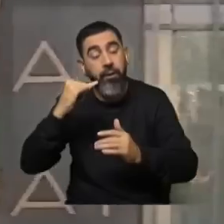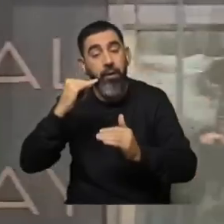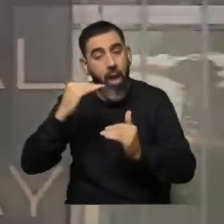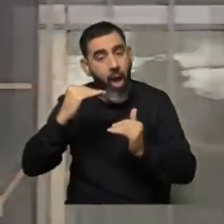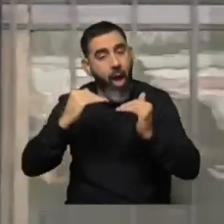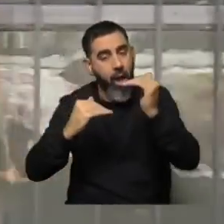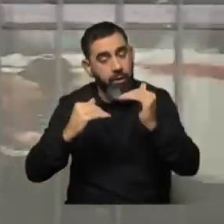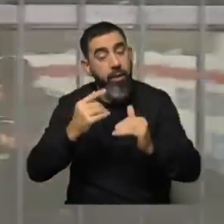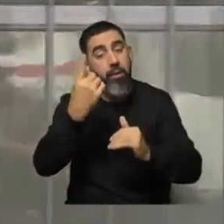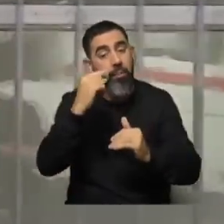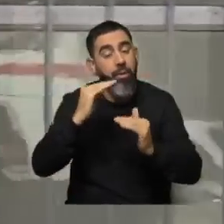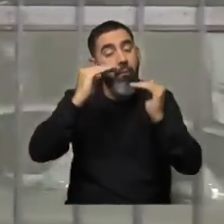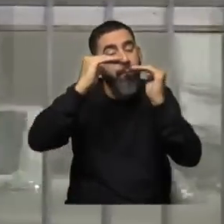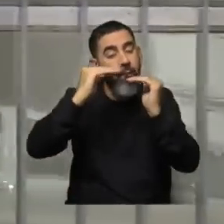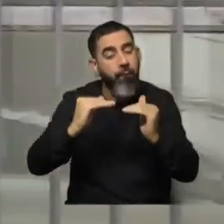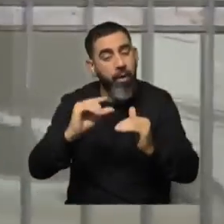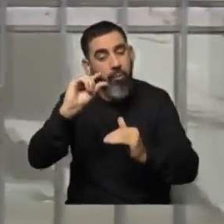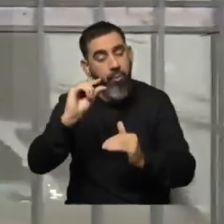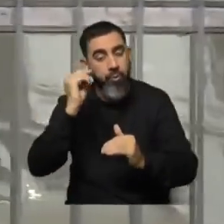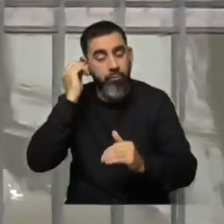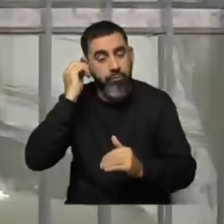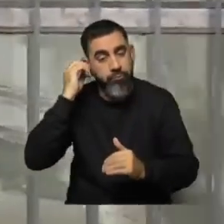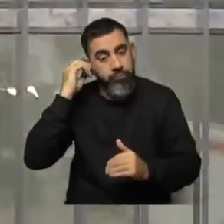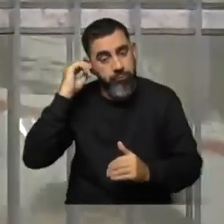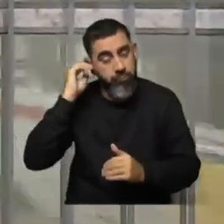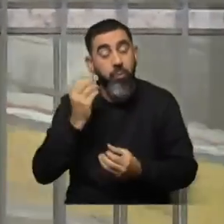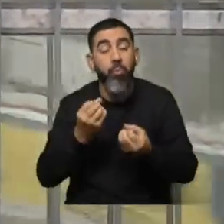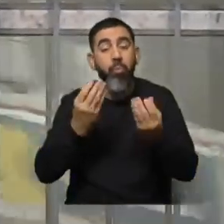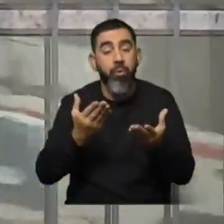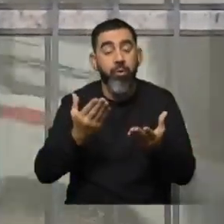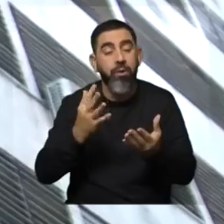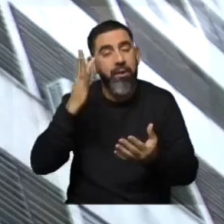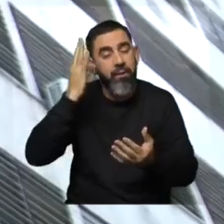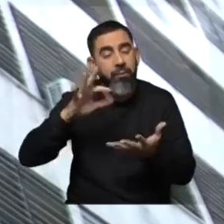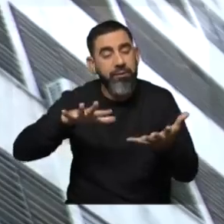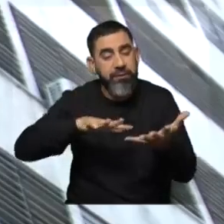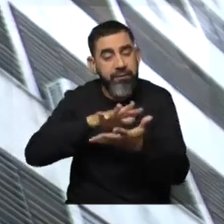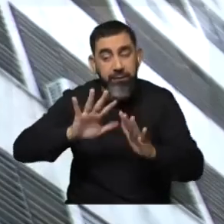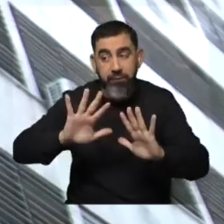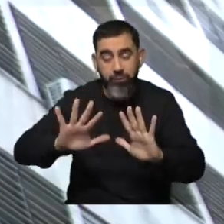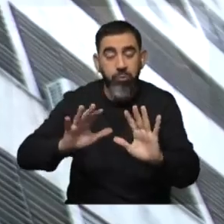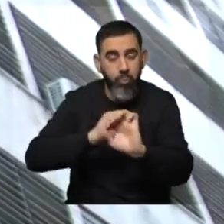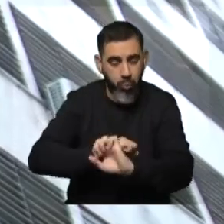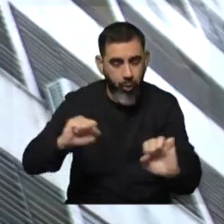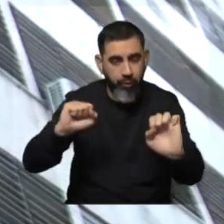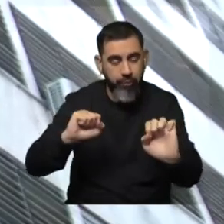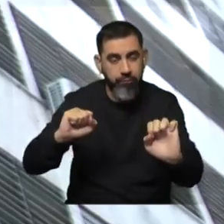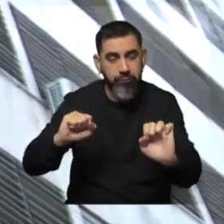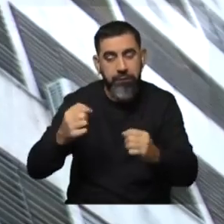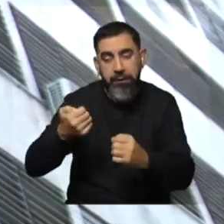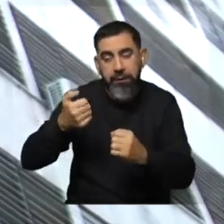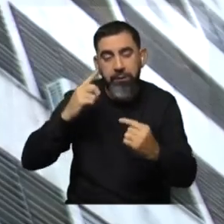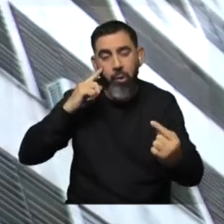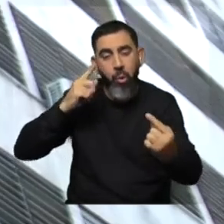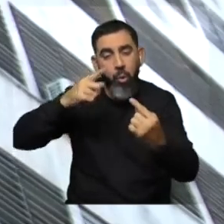alta pero decide bajarla un poco en la medida que bueno que entendemos que la coyuntura se fue dando y y nos estamos acercando